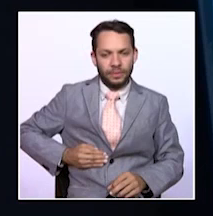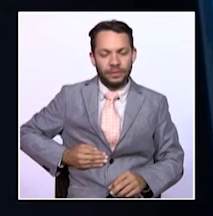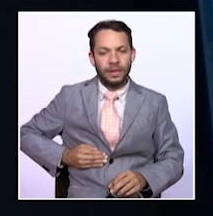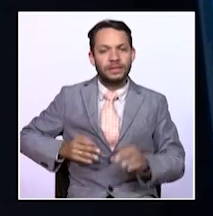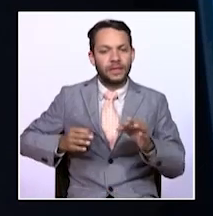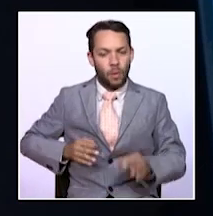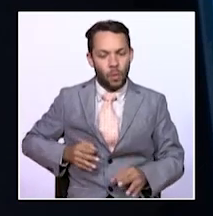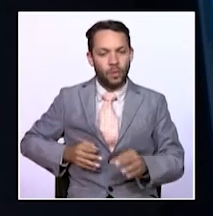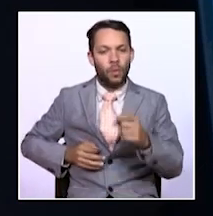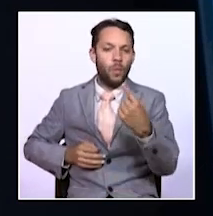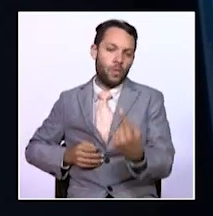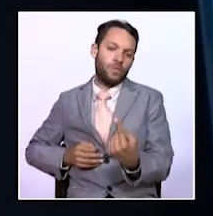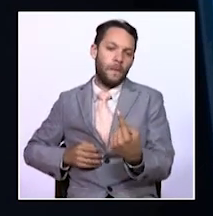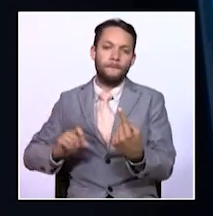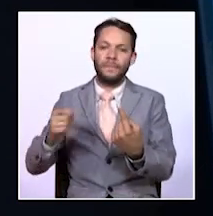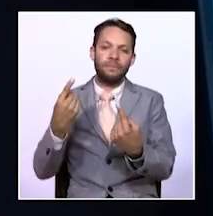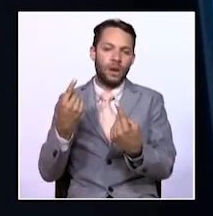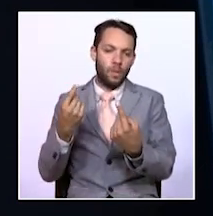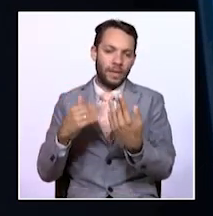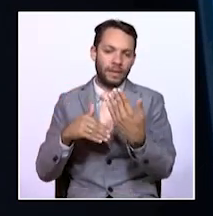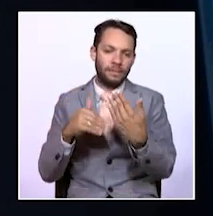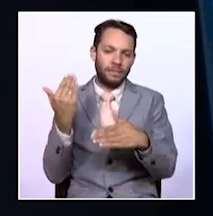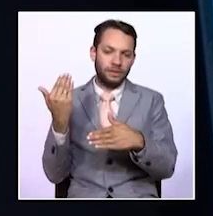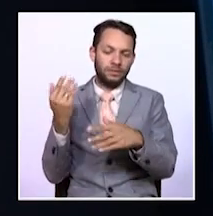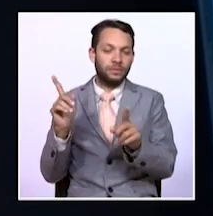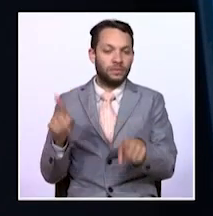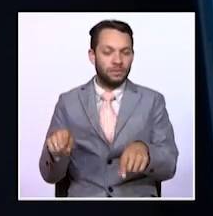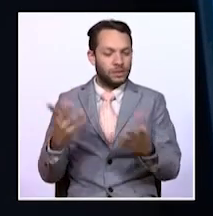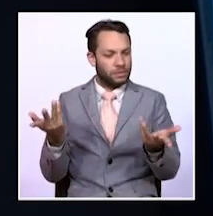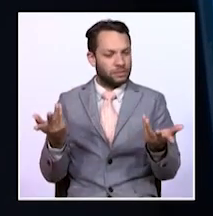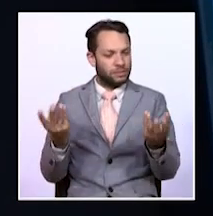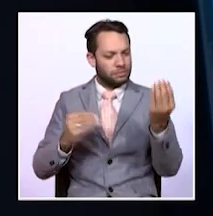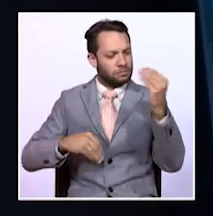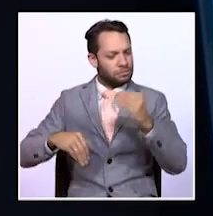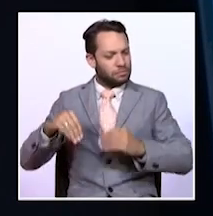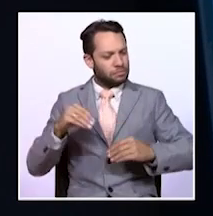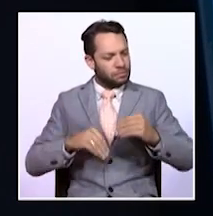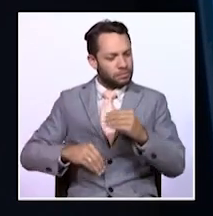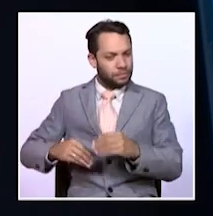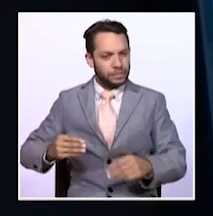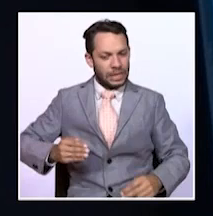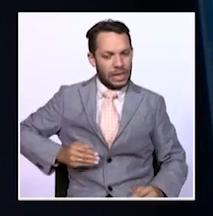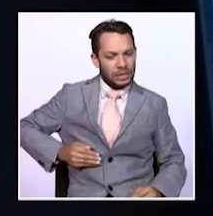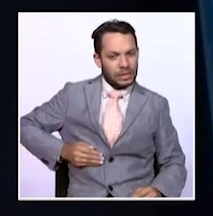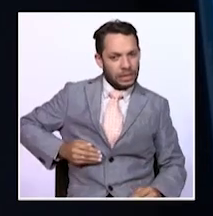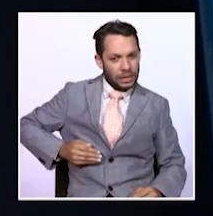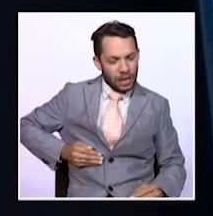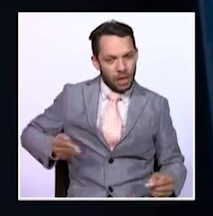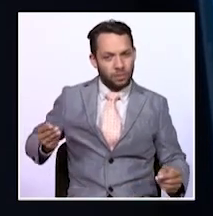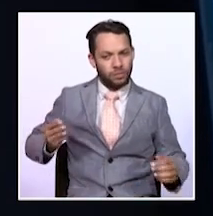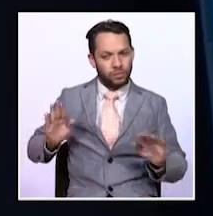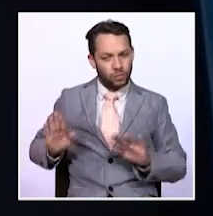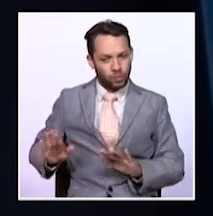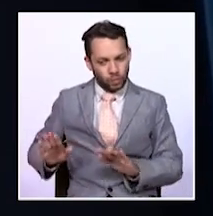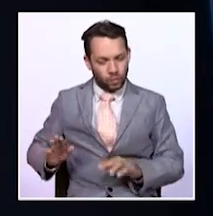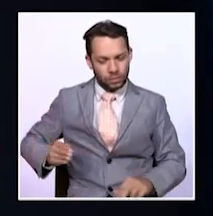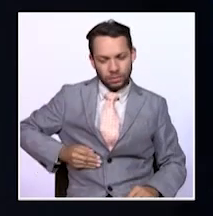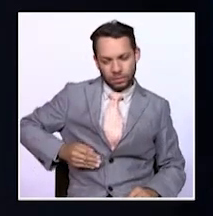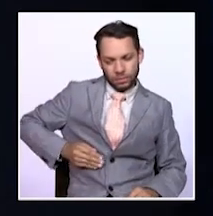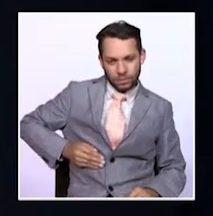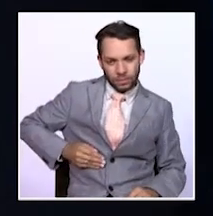Pero tenemos que ver también la parte de los vasos, la trama vascular. El hígado es un órgano que está